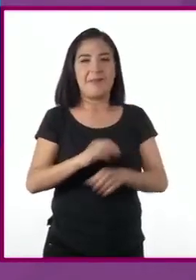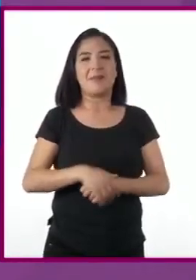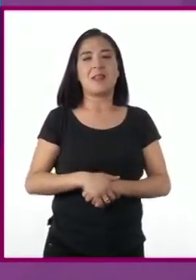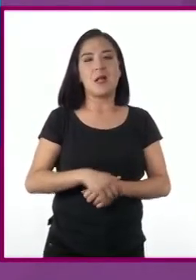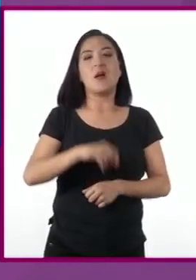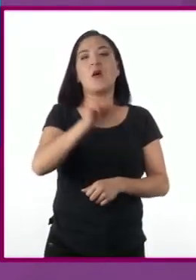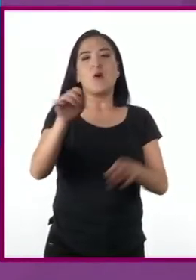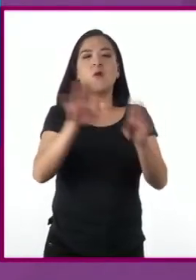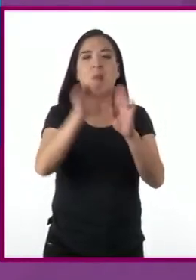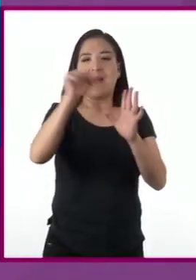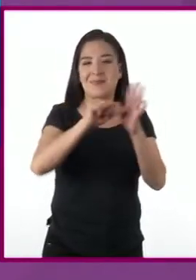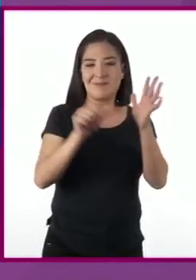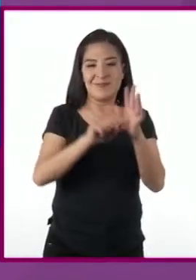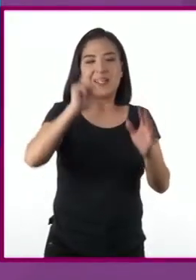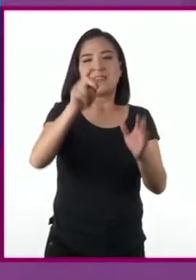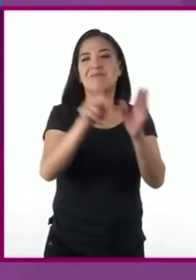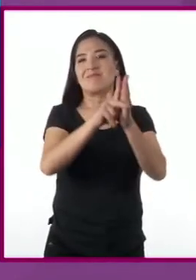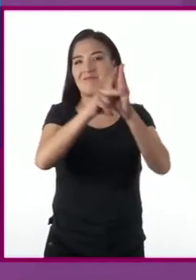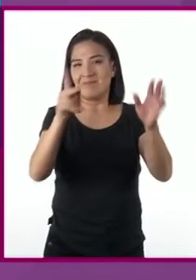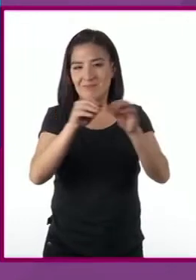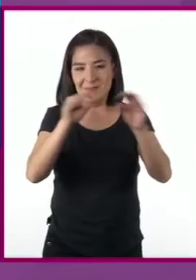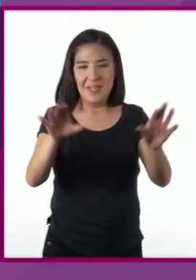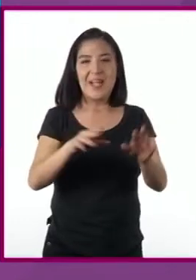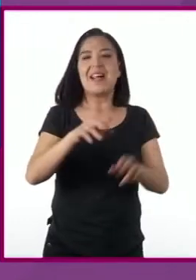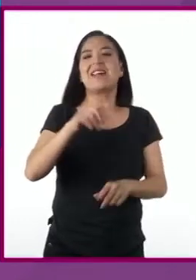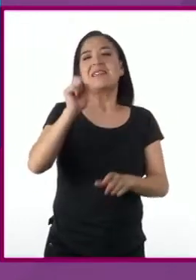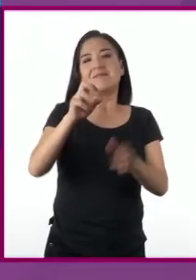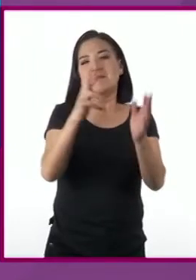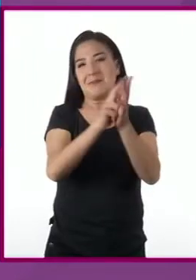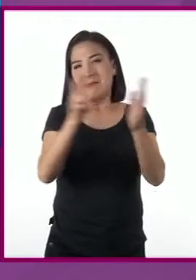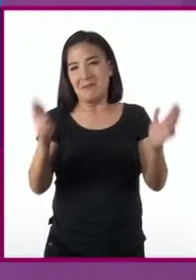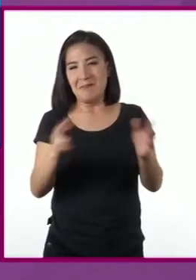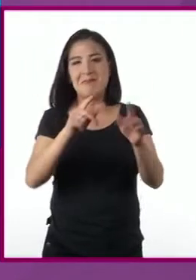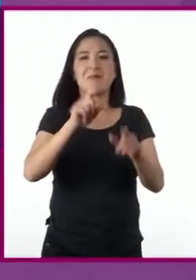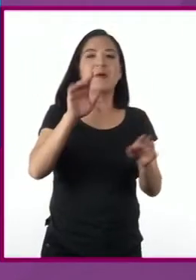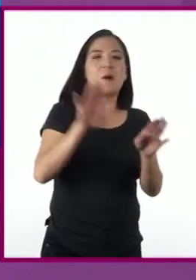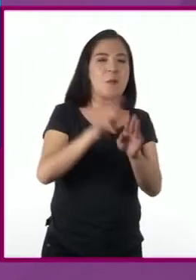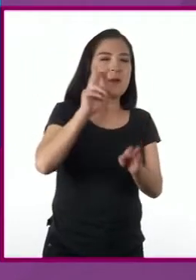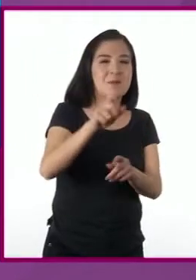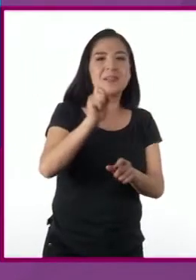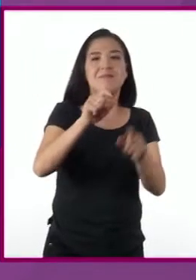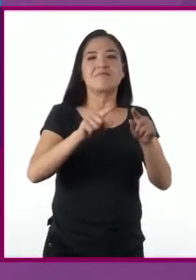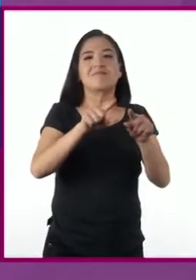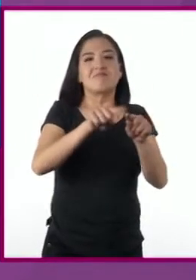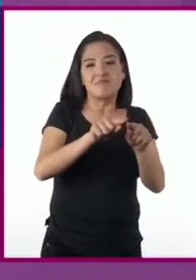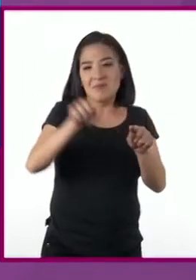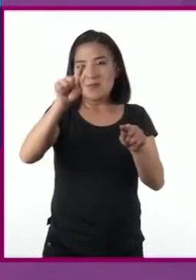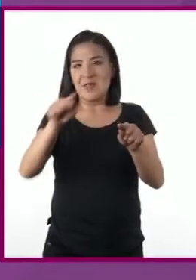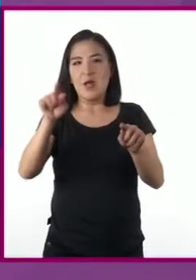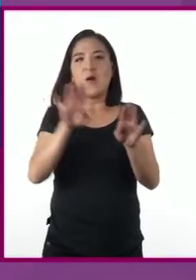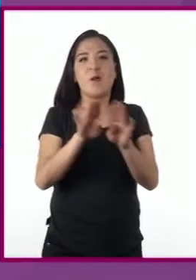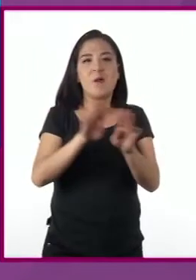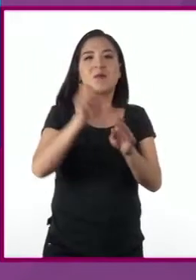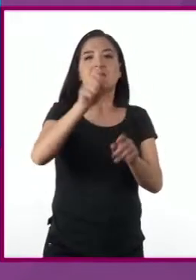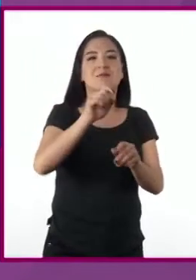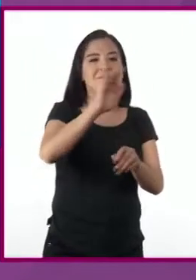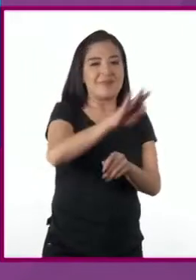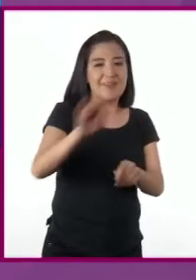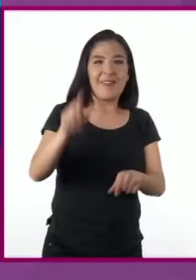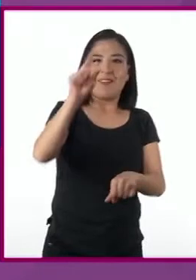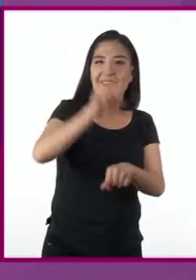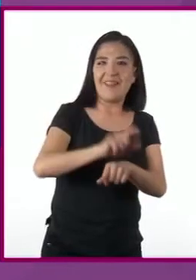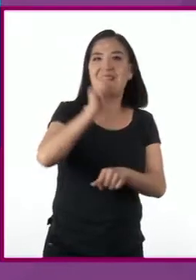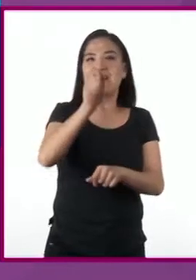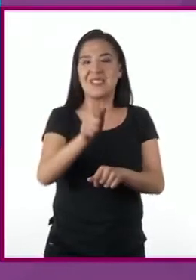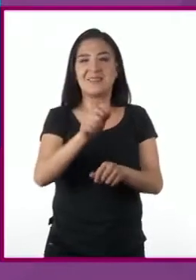como artículos publicados en periódicos o revistas, ofrecen tablas con datos y fechas que se explican en el mismo